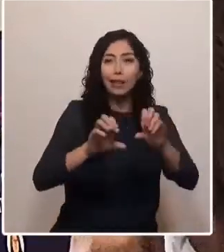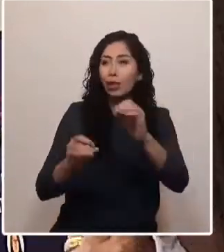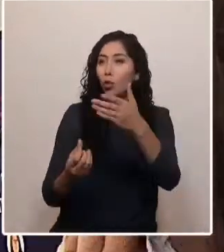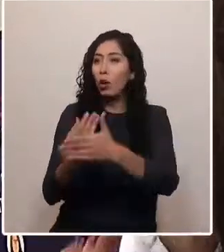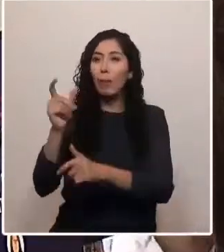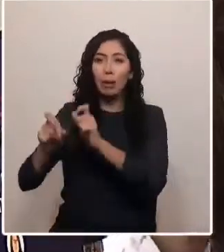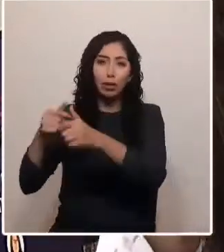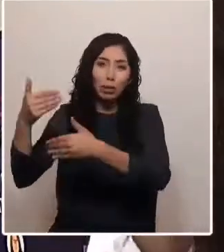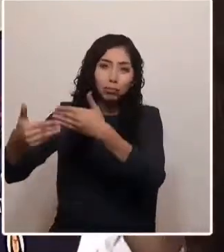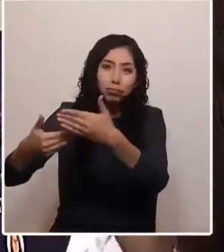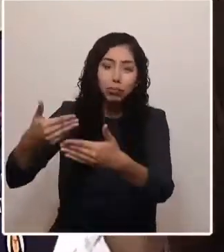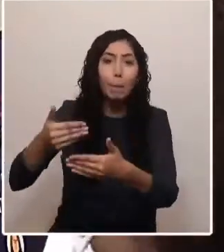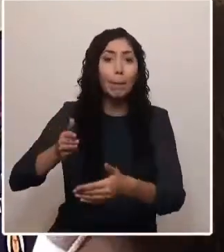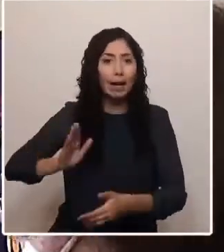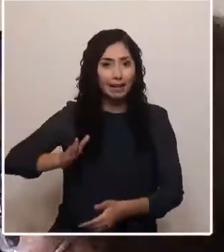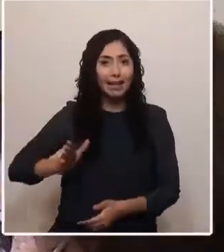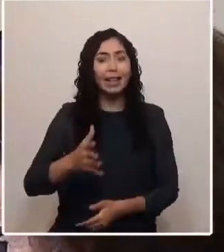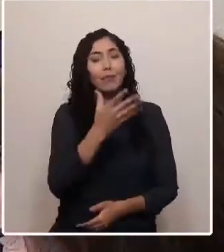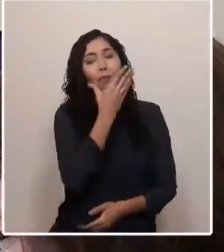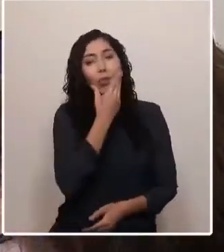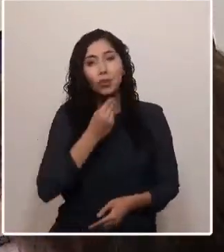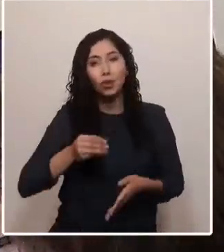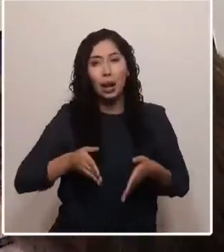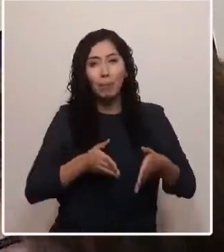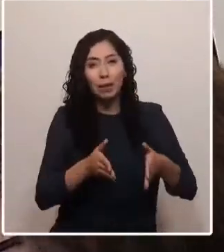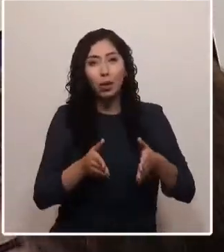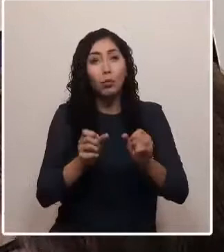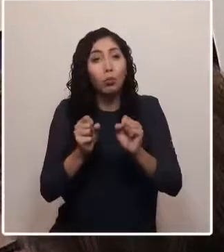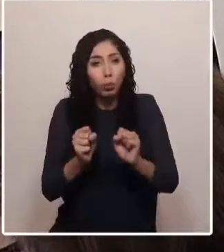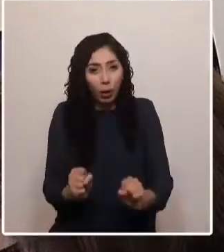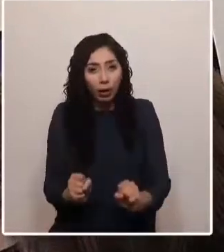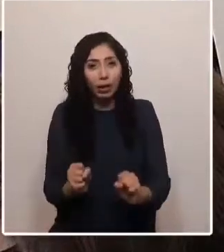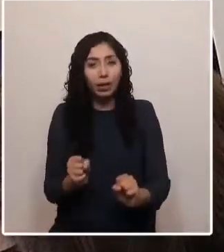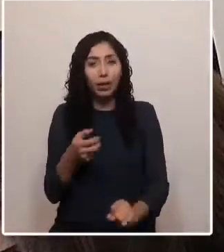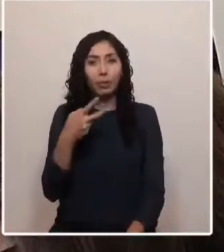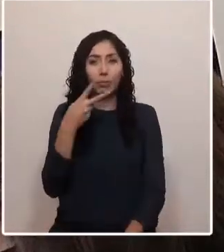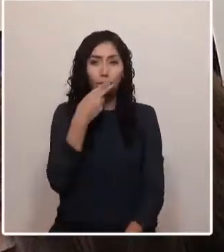incierto y hermoso camino puedan.